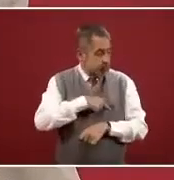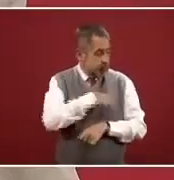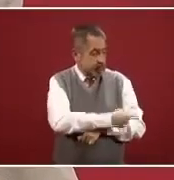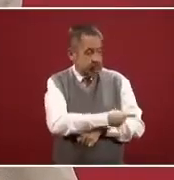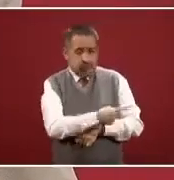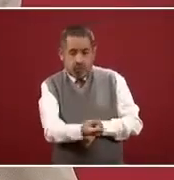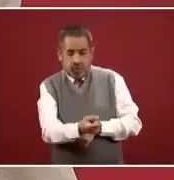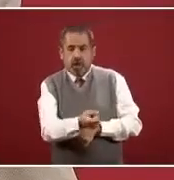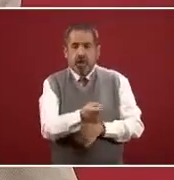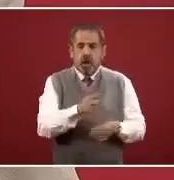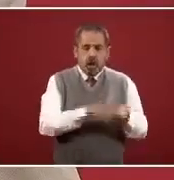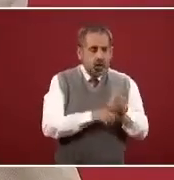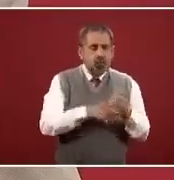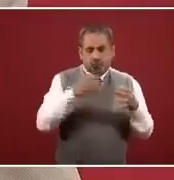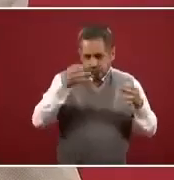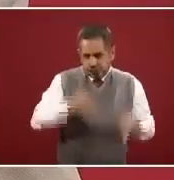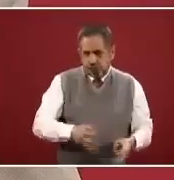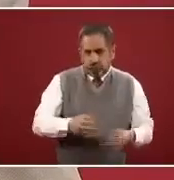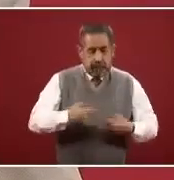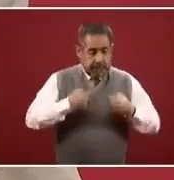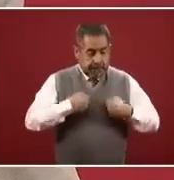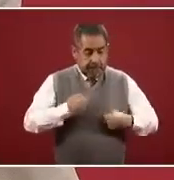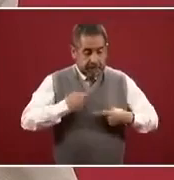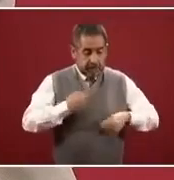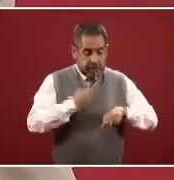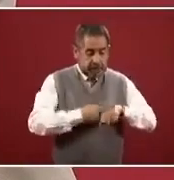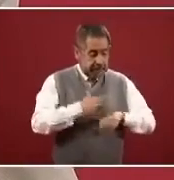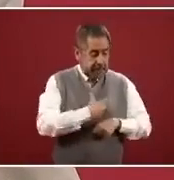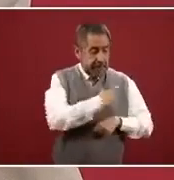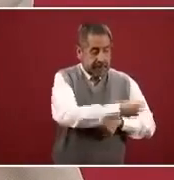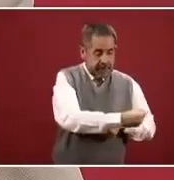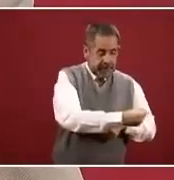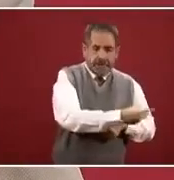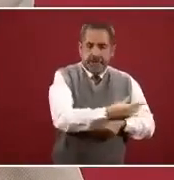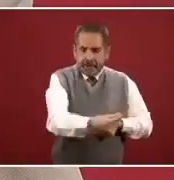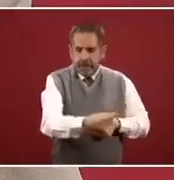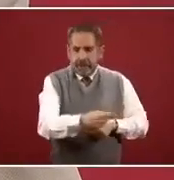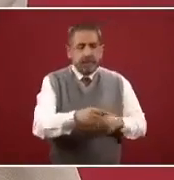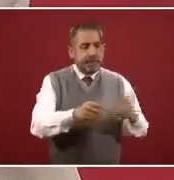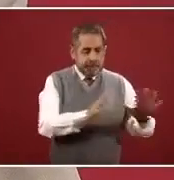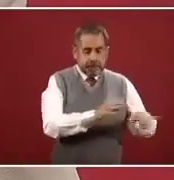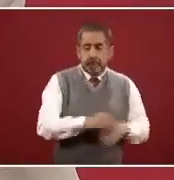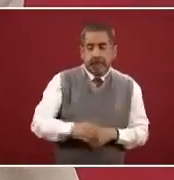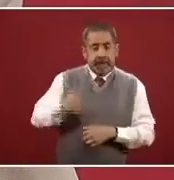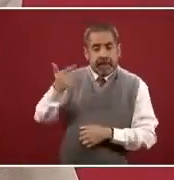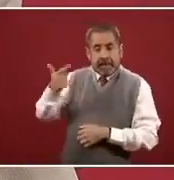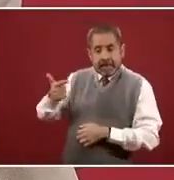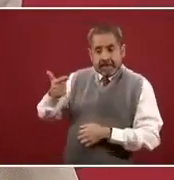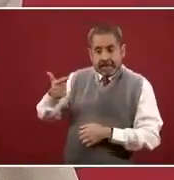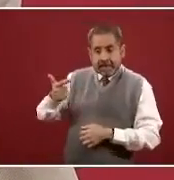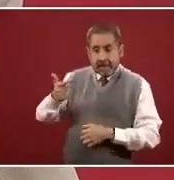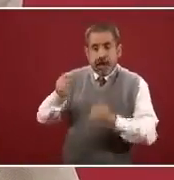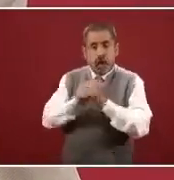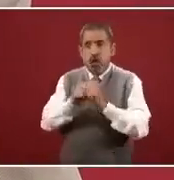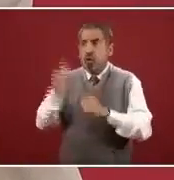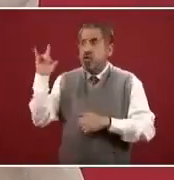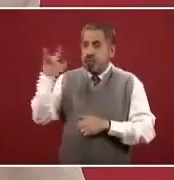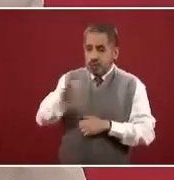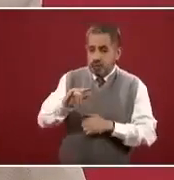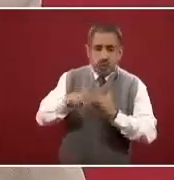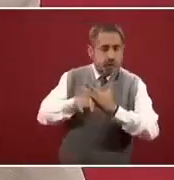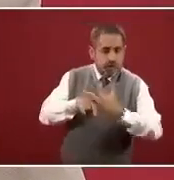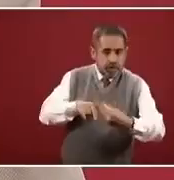un caso confirmado, por eso hablamos de un brote familiar. Los otros 7 casos asociados a importación son